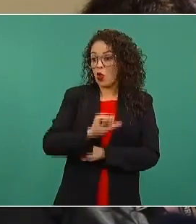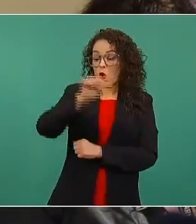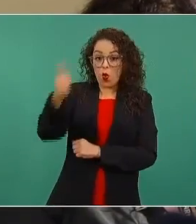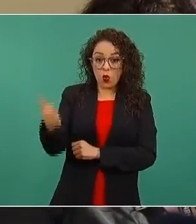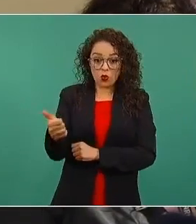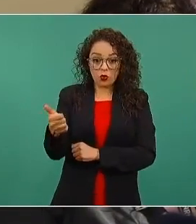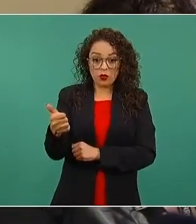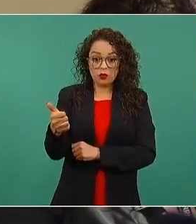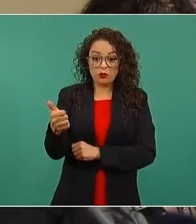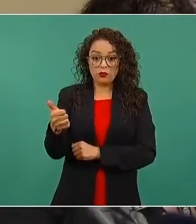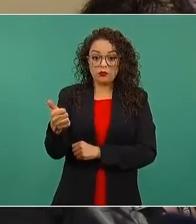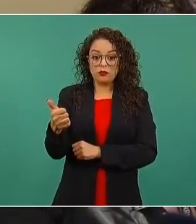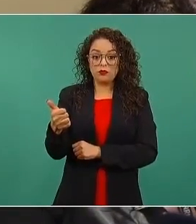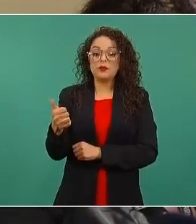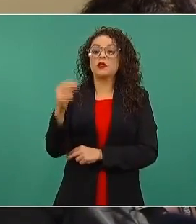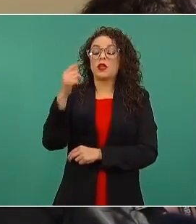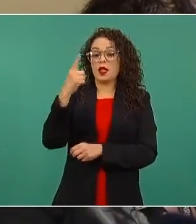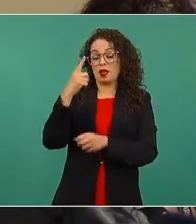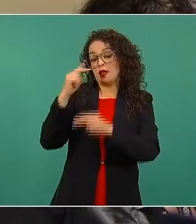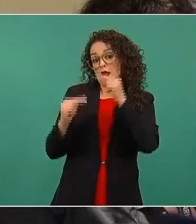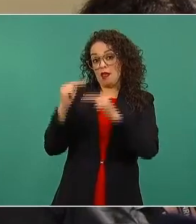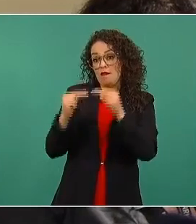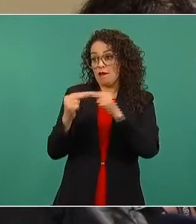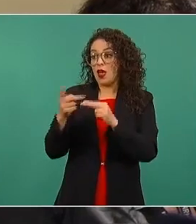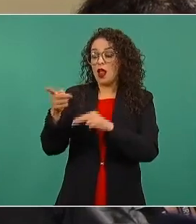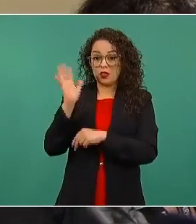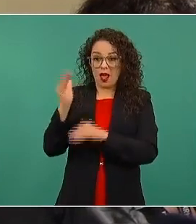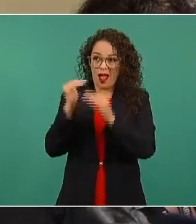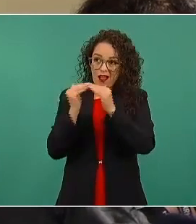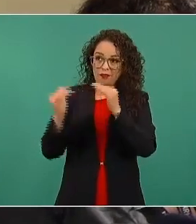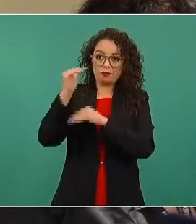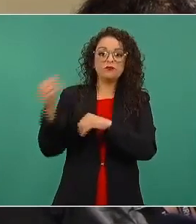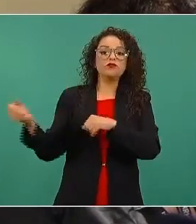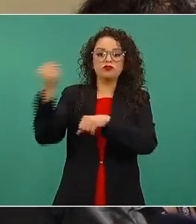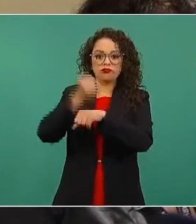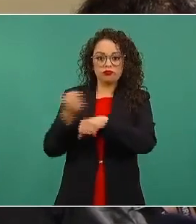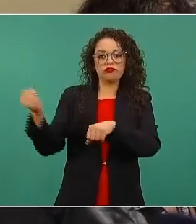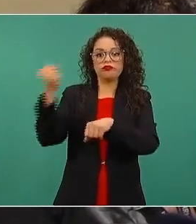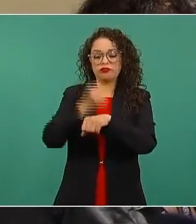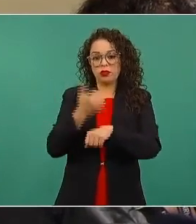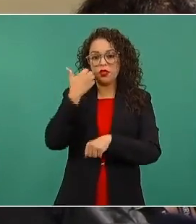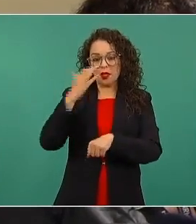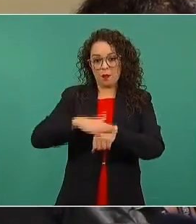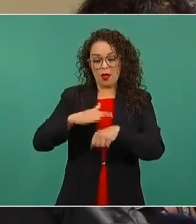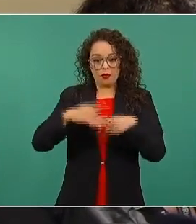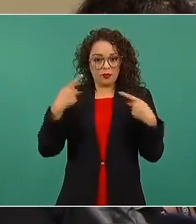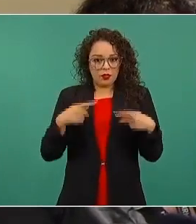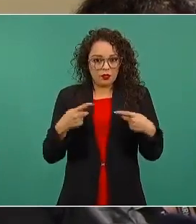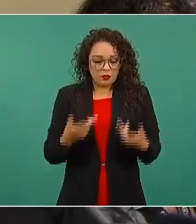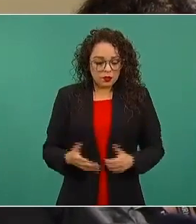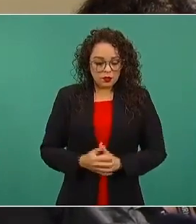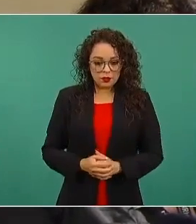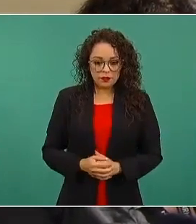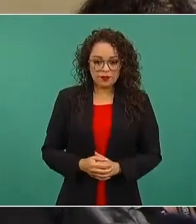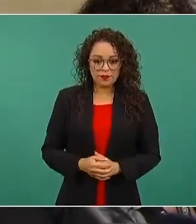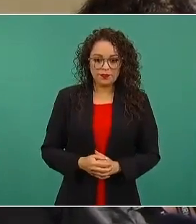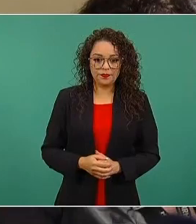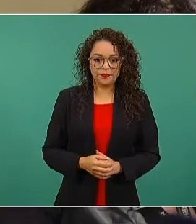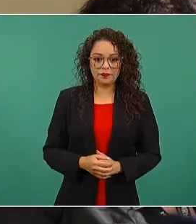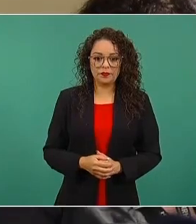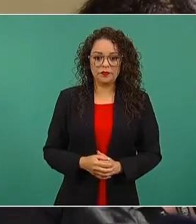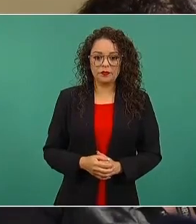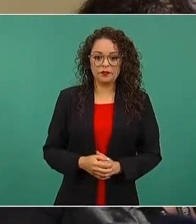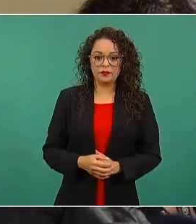están incrustados en los primeros niveles, están tratando de acomodar a sus gentes. El primer día que llegó Padres